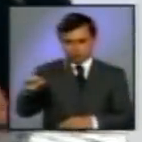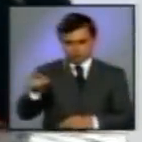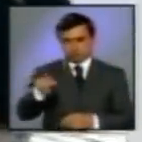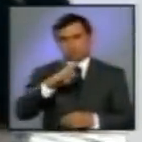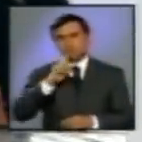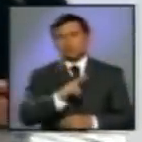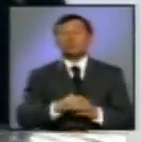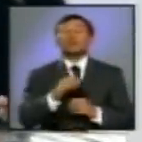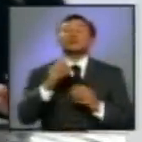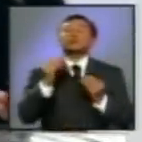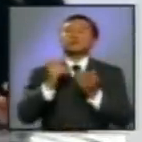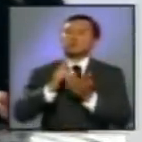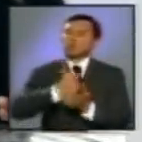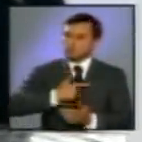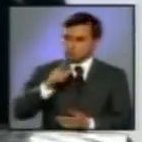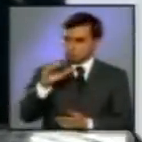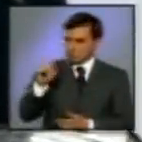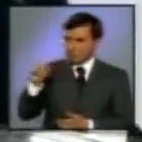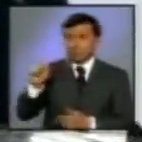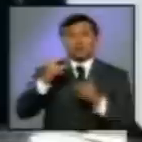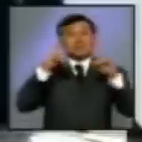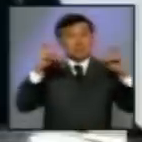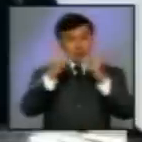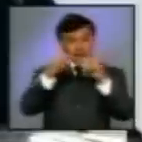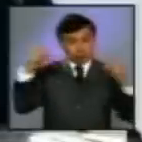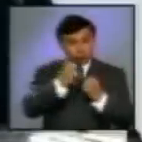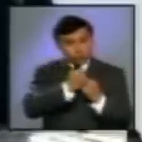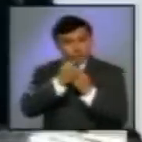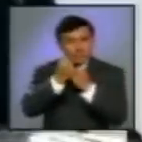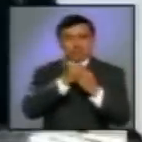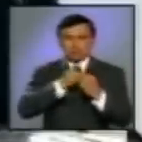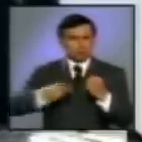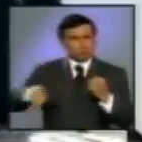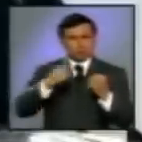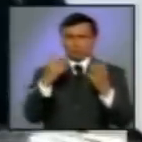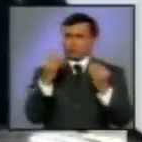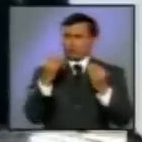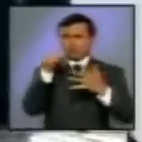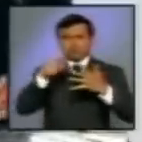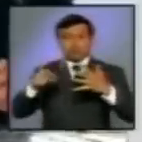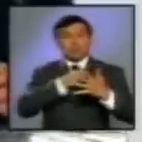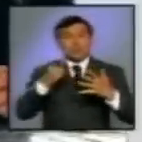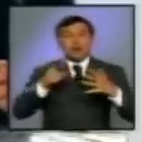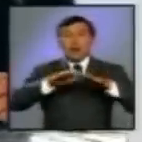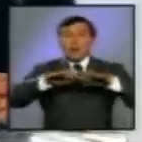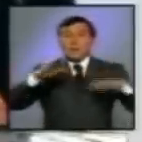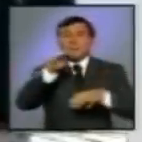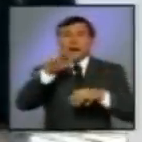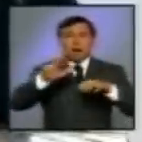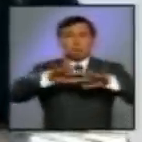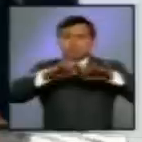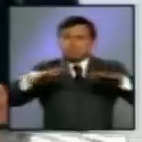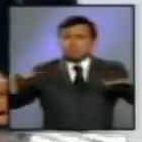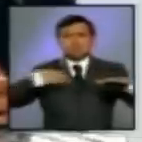desarrollo sustentable es mucho más lo que tenemos que hacer. Tenemos que cuidar nuestro mar territorial y también una pesca